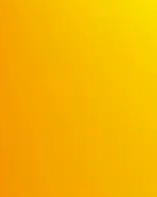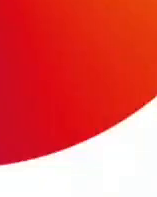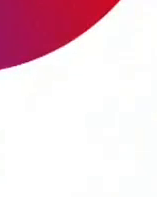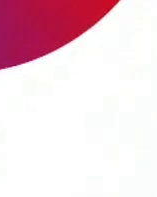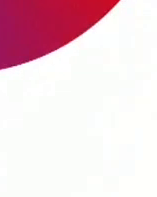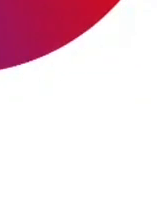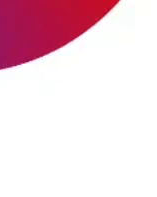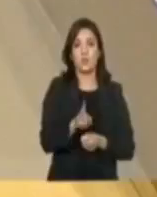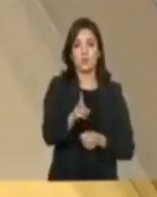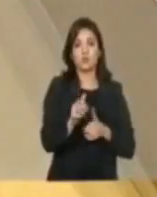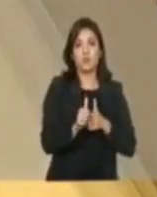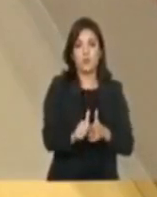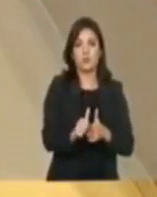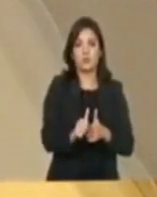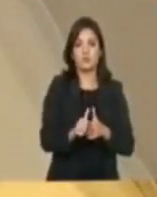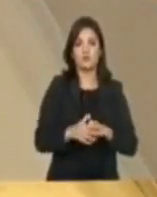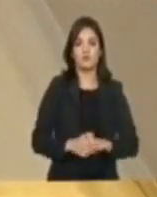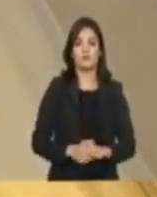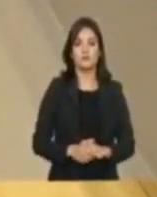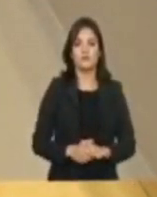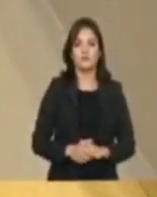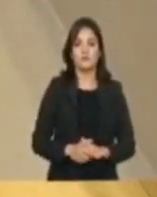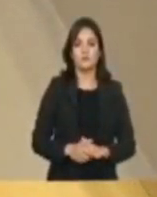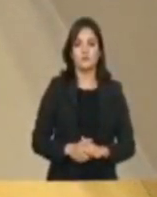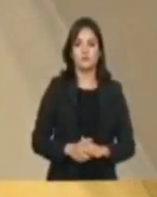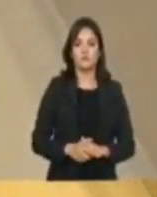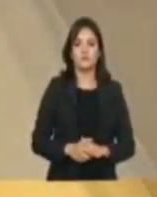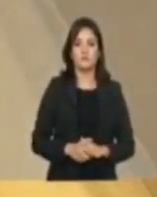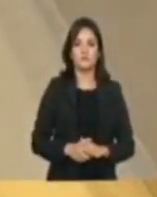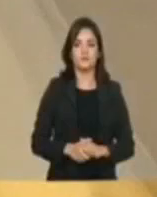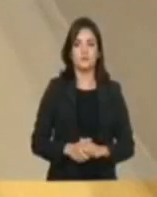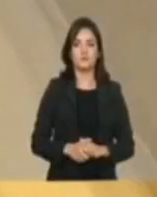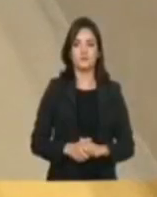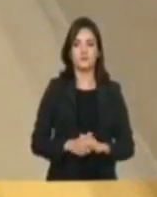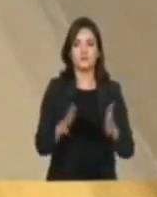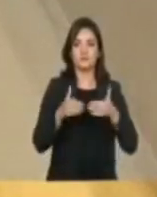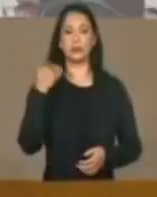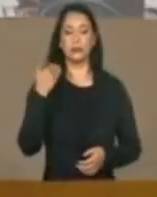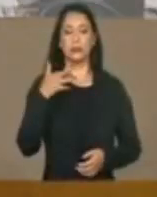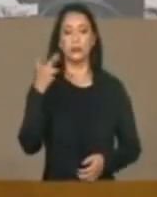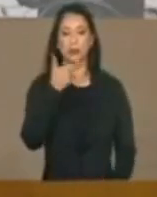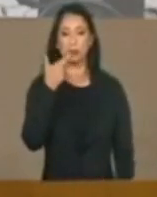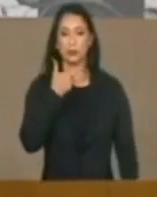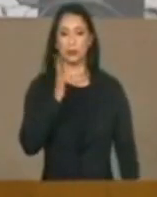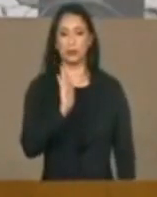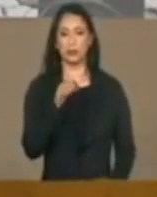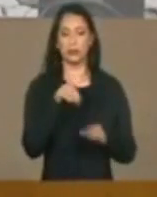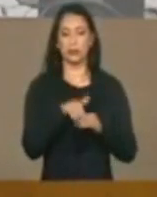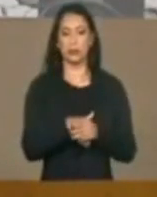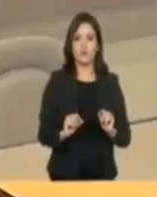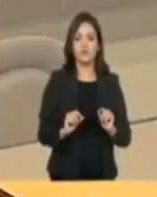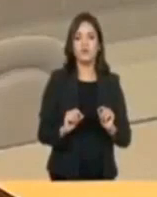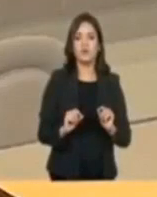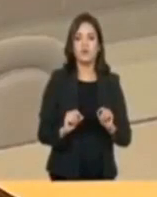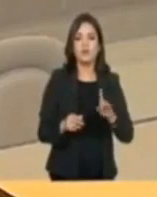e la prisión de una persona condenada solamente en segunda instancia es inconstitucional esta fue la